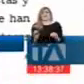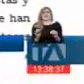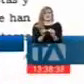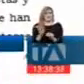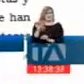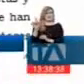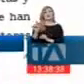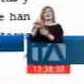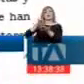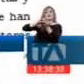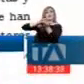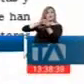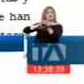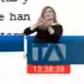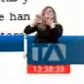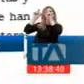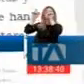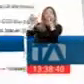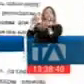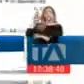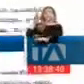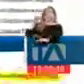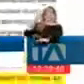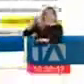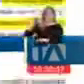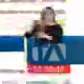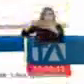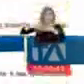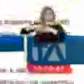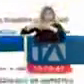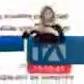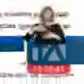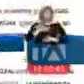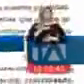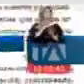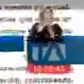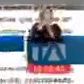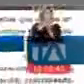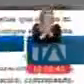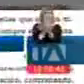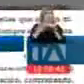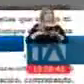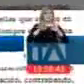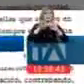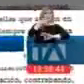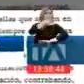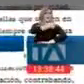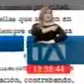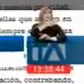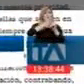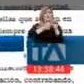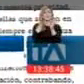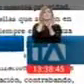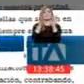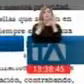quien elabora el fármaco, en un comunicado confirmó que ellos donaron una cantidad importante de ampollas en abril y